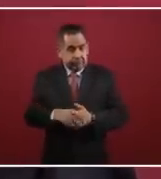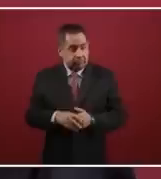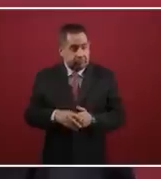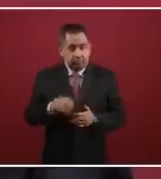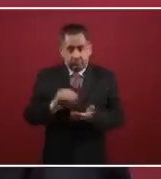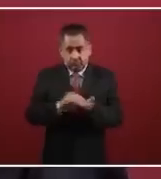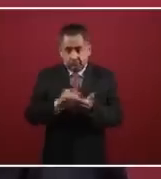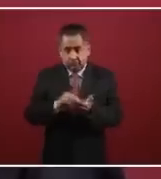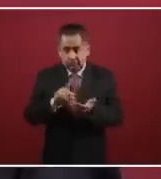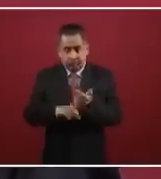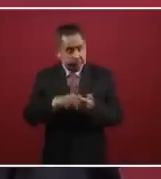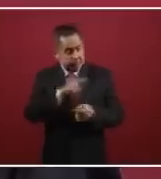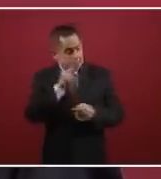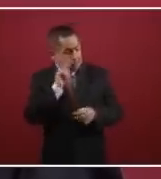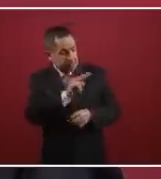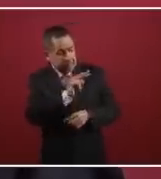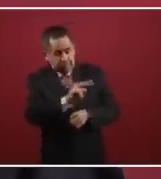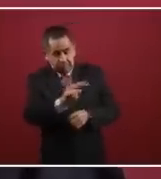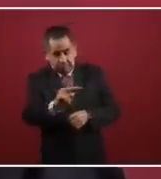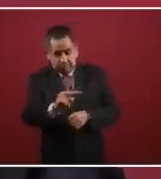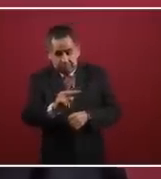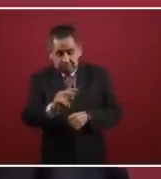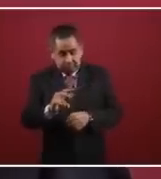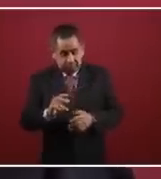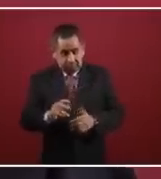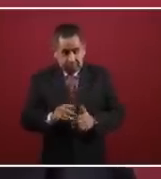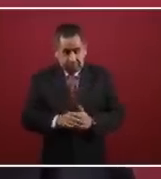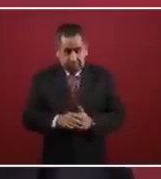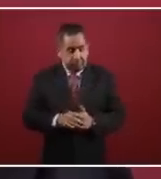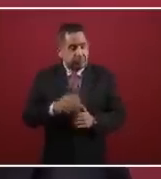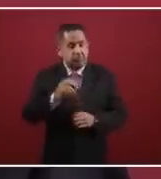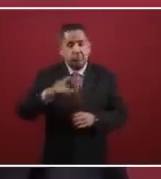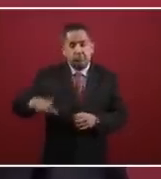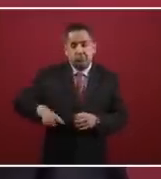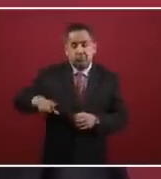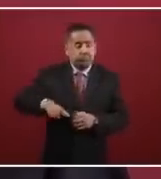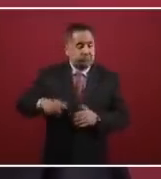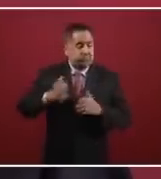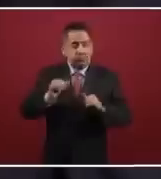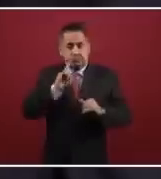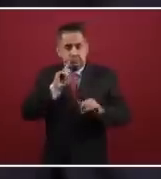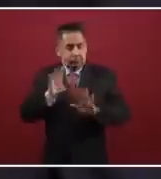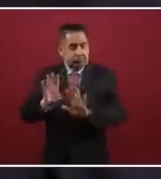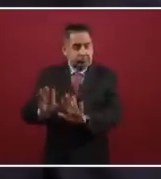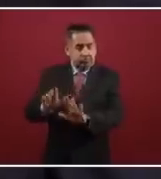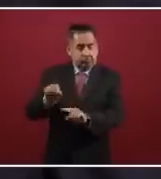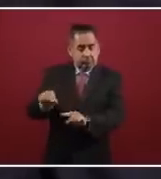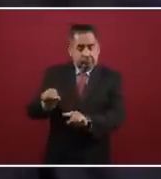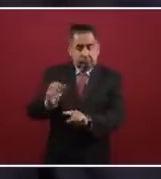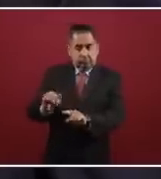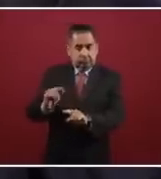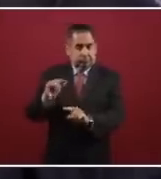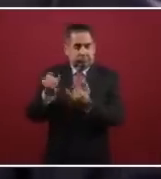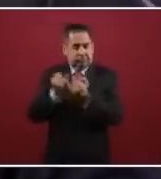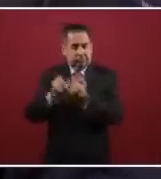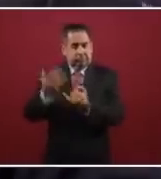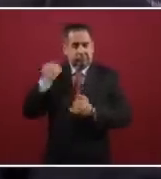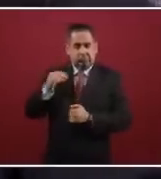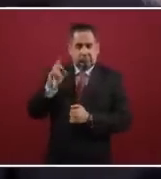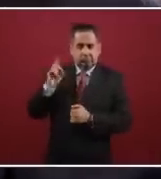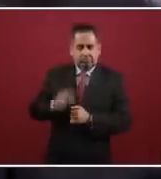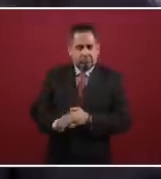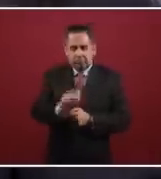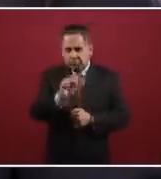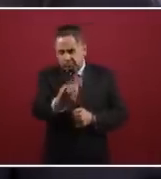viendo estas cosas… o que el gobierno va a seguir actuando como lo hizo el fin de semana?